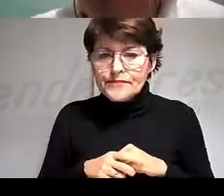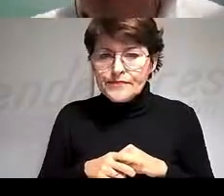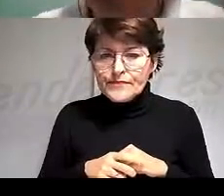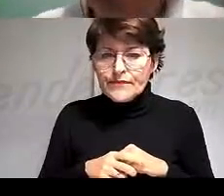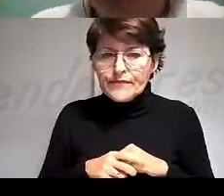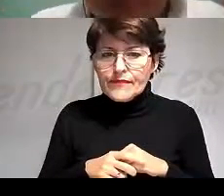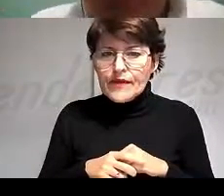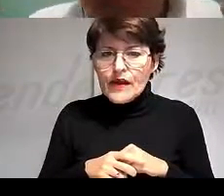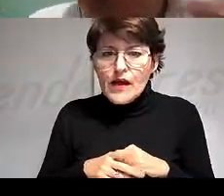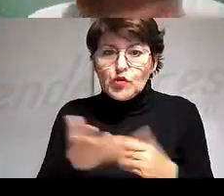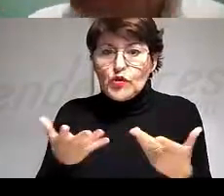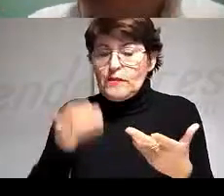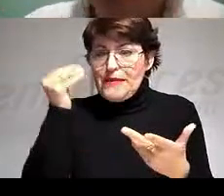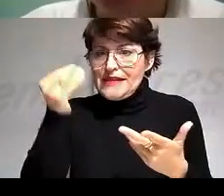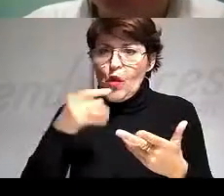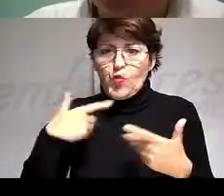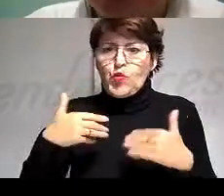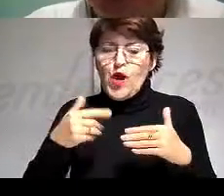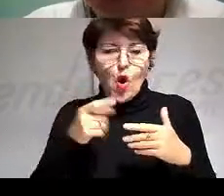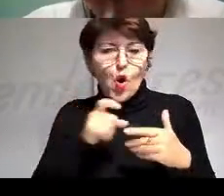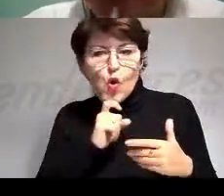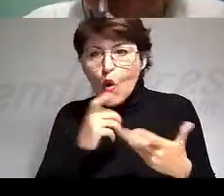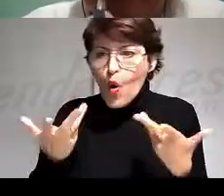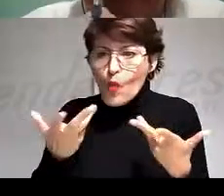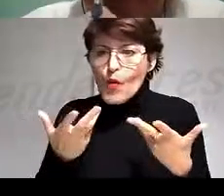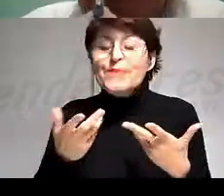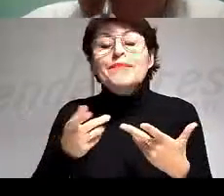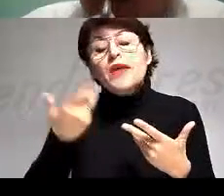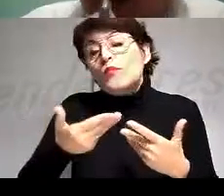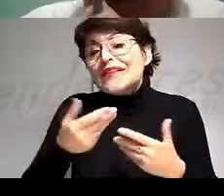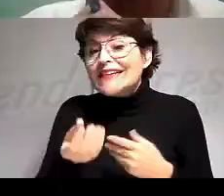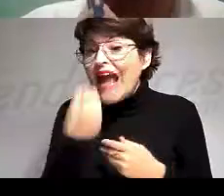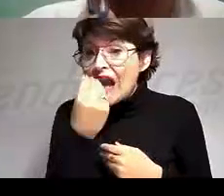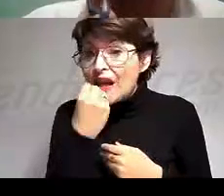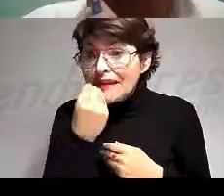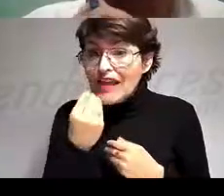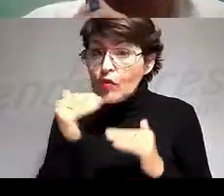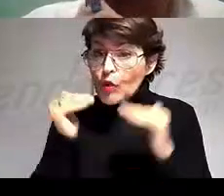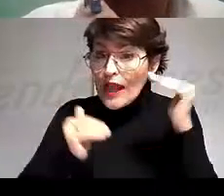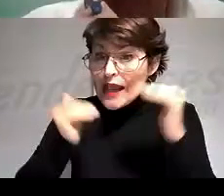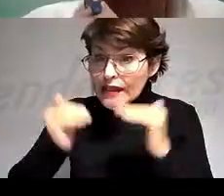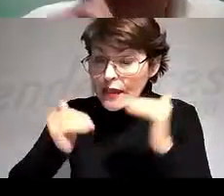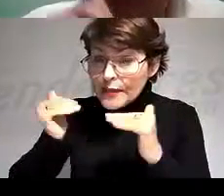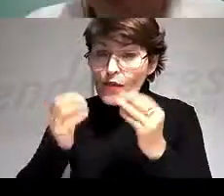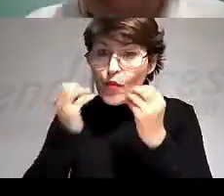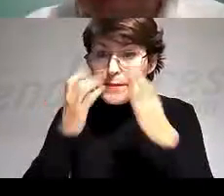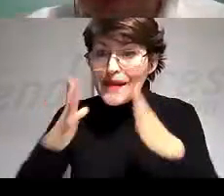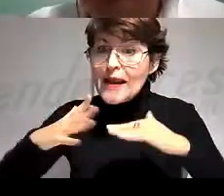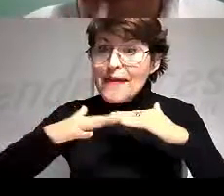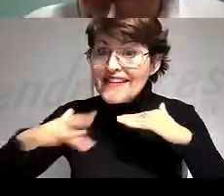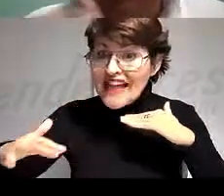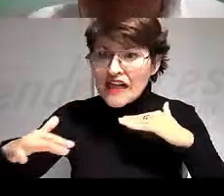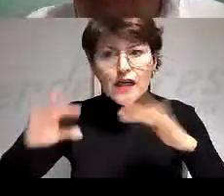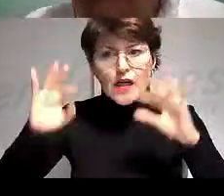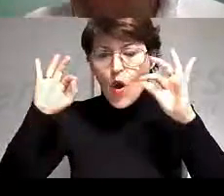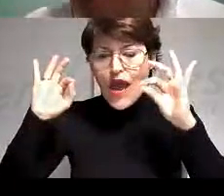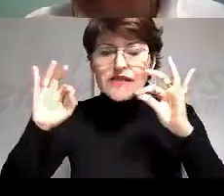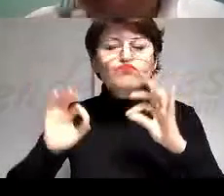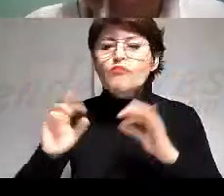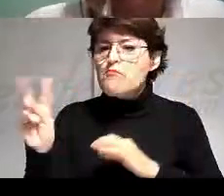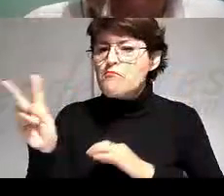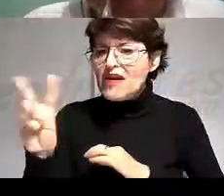ver cómo consigo yo todo esto, pues simplemente haciendo la dieta mediterránea lo conseguimos. Es decir, metiendo